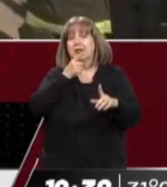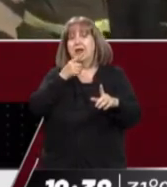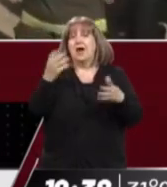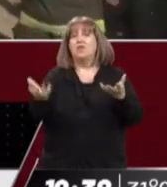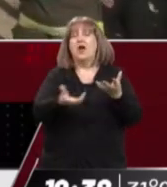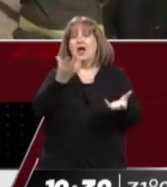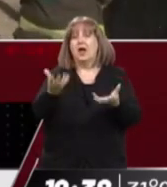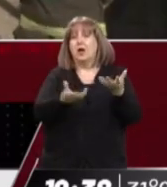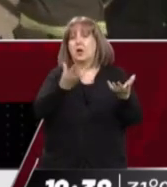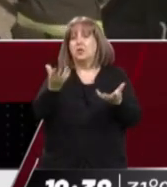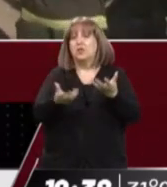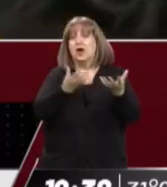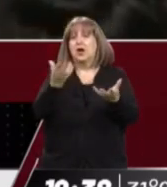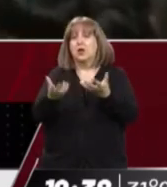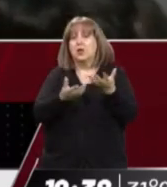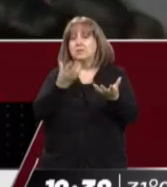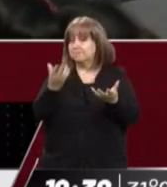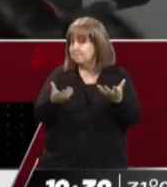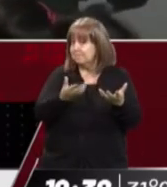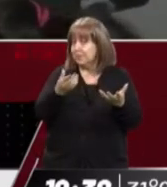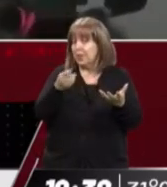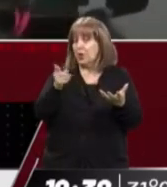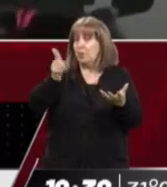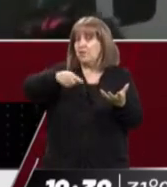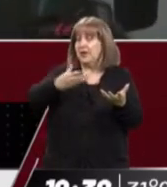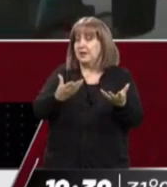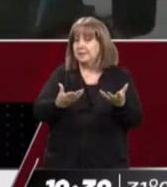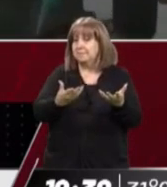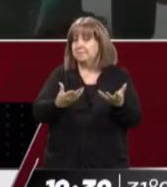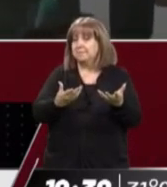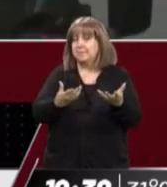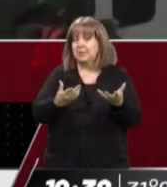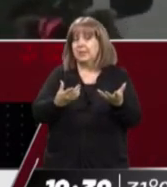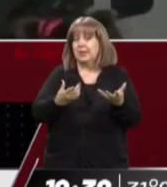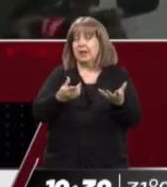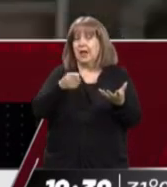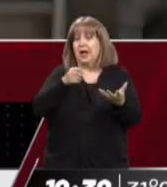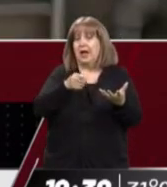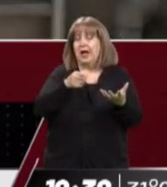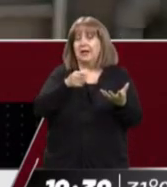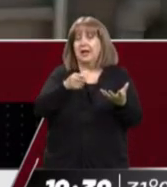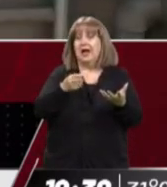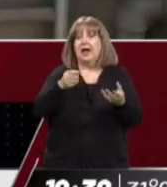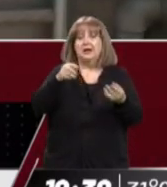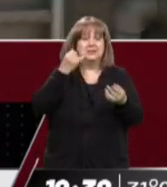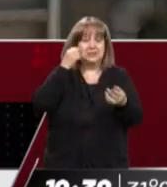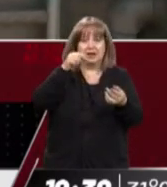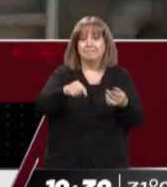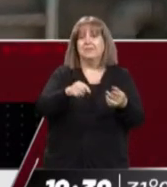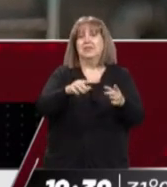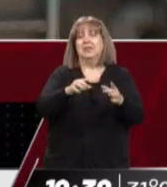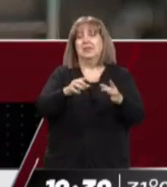particulares porque como le dije al principio hay distintos tipos de elementos combustibles que